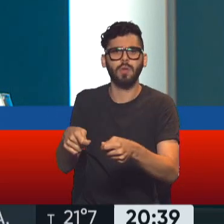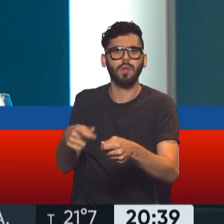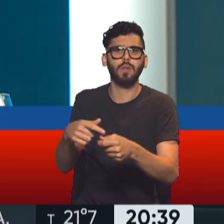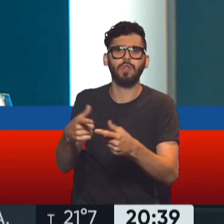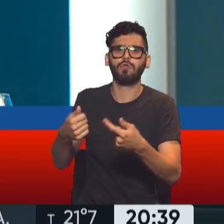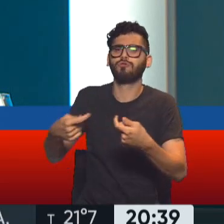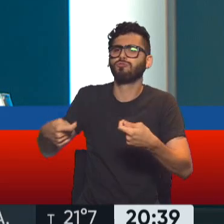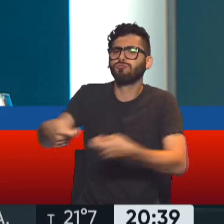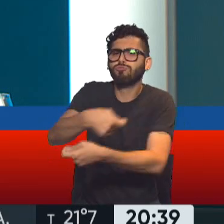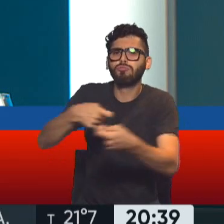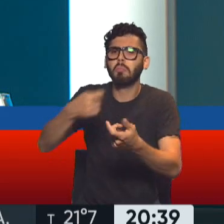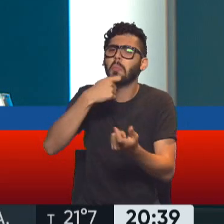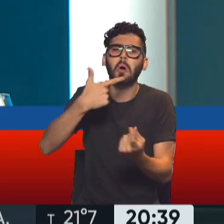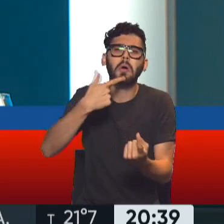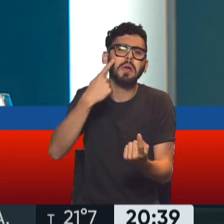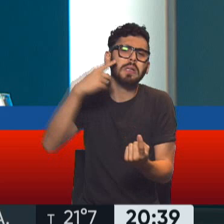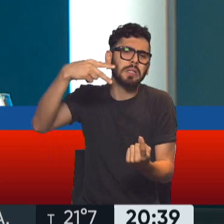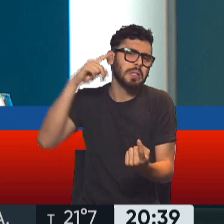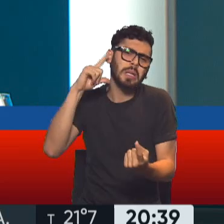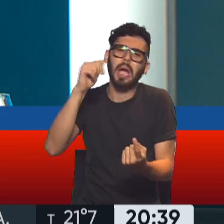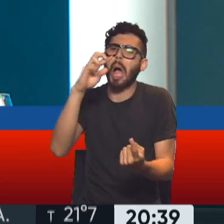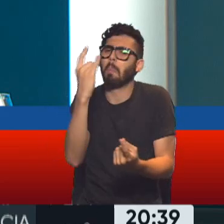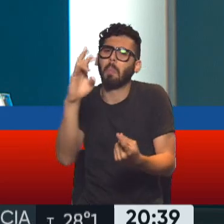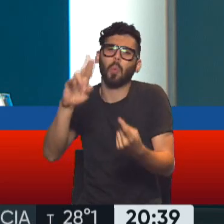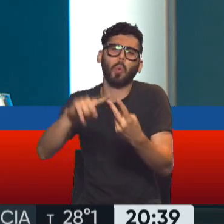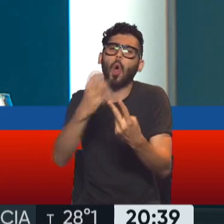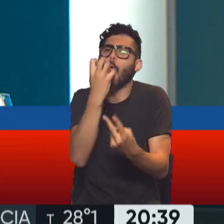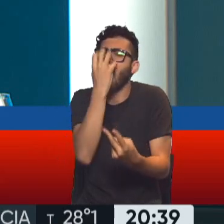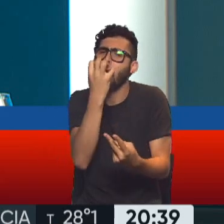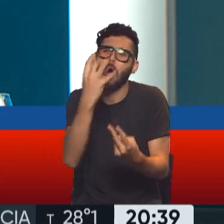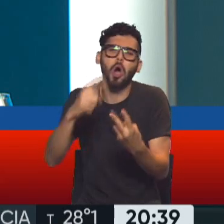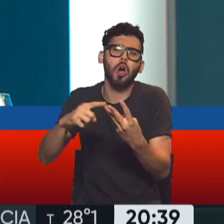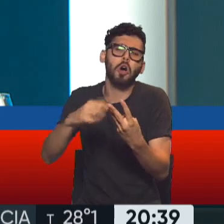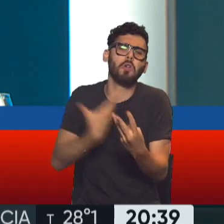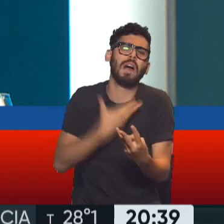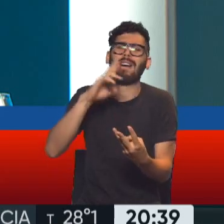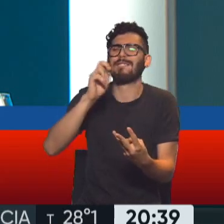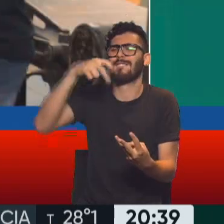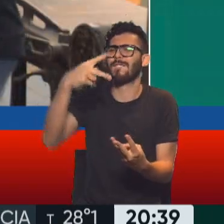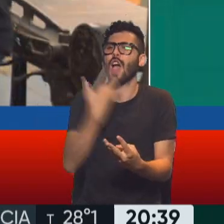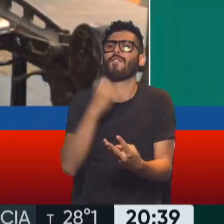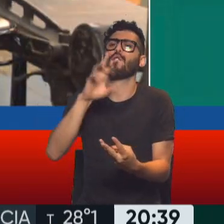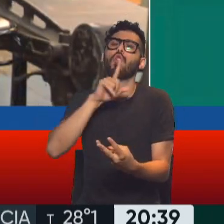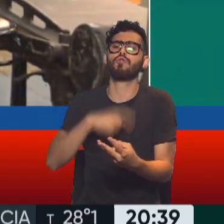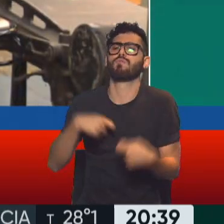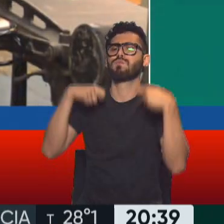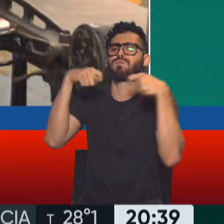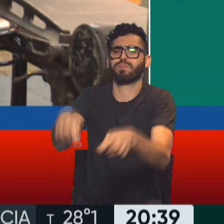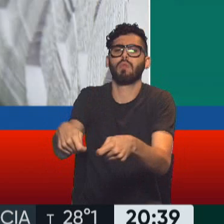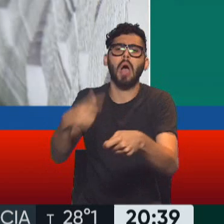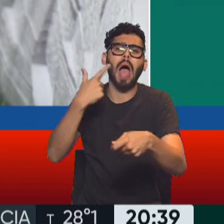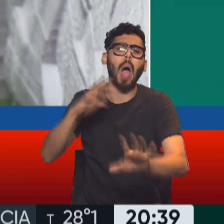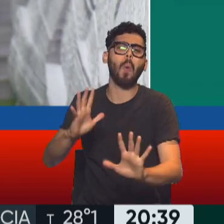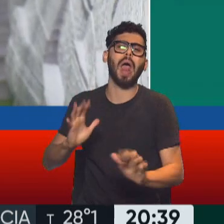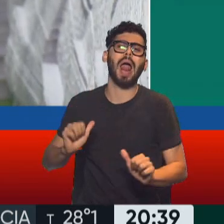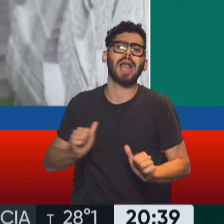bolsas de valores, Singapur, Hong Kong, Frankfurt, etcétera, y me quedo tranquilo y espero, y además